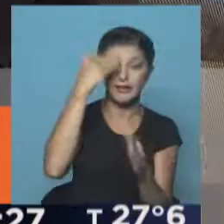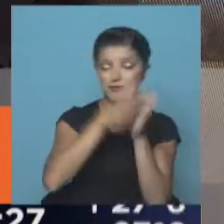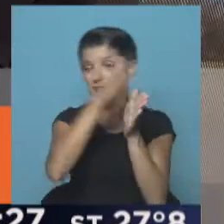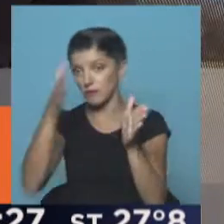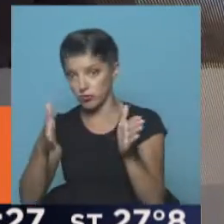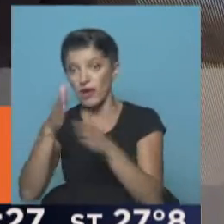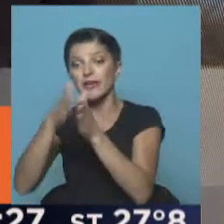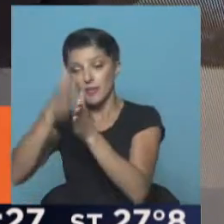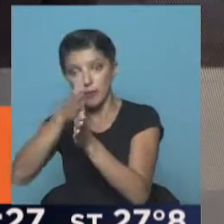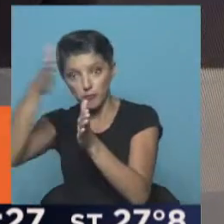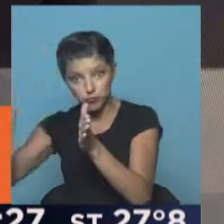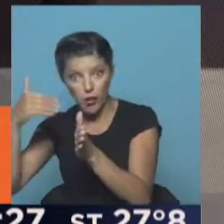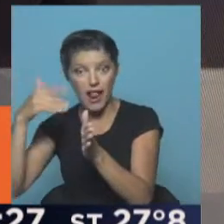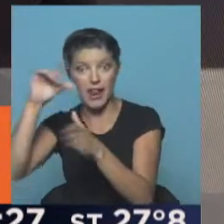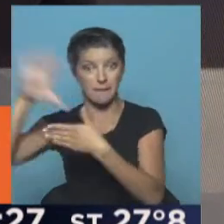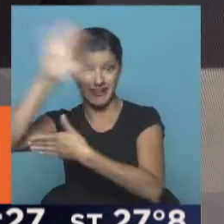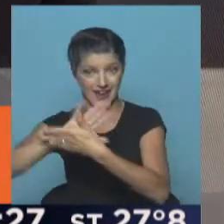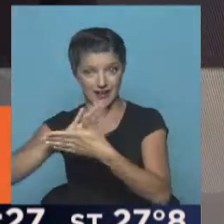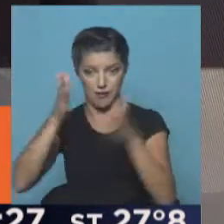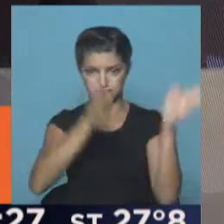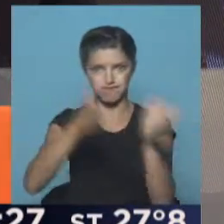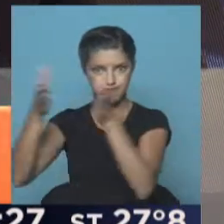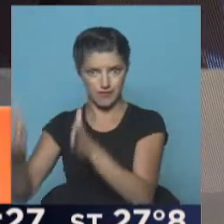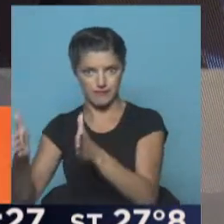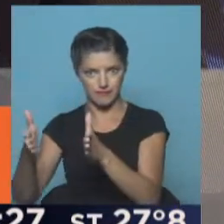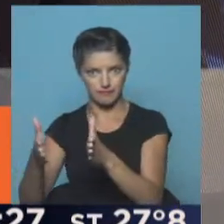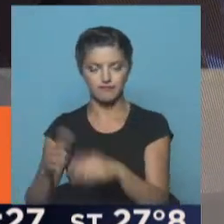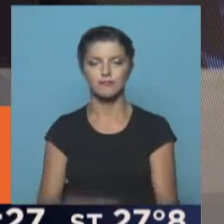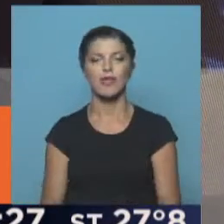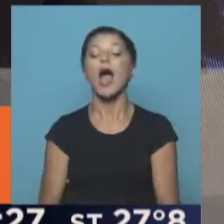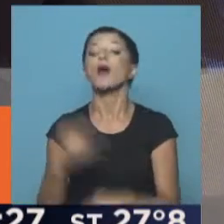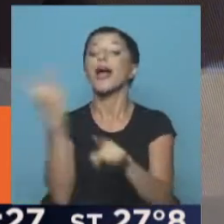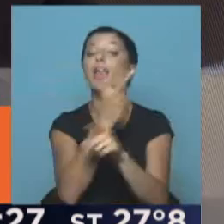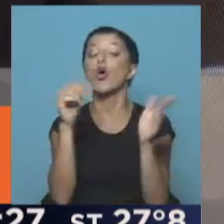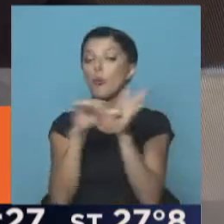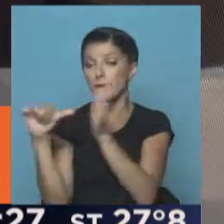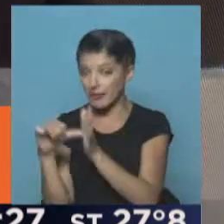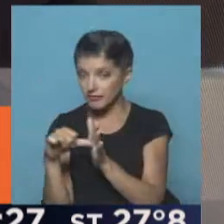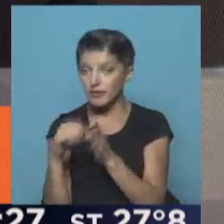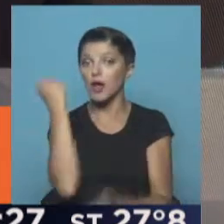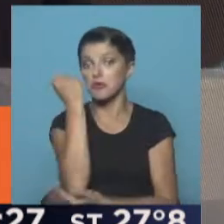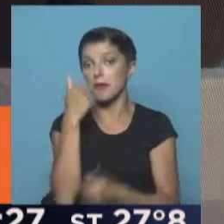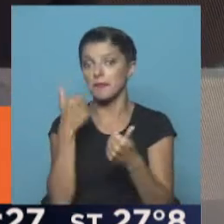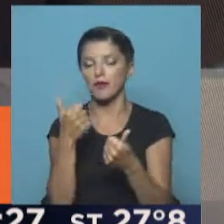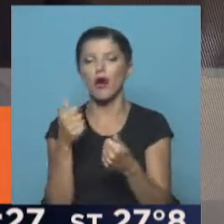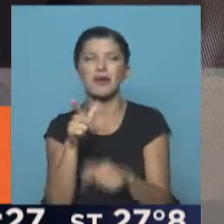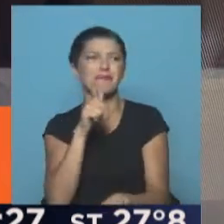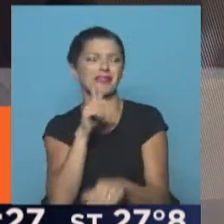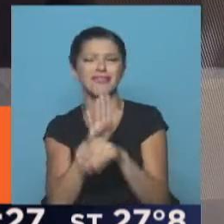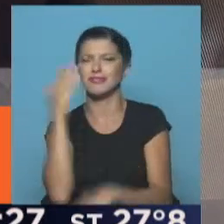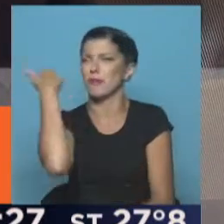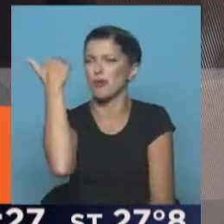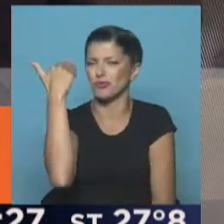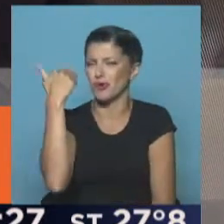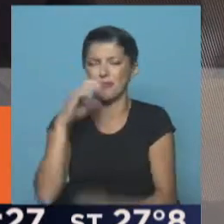la americana. Y en momentos en los cuales la economía no está tan mal en ninguno de los dos países, más allá de que los discursos parecen de colapso y